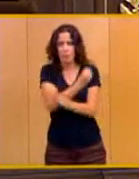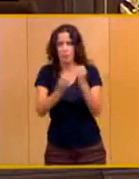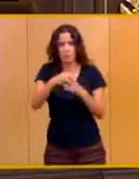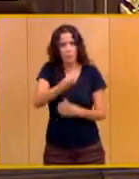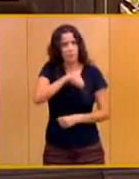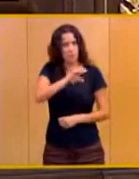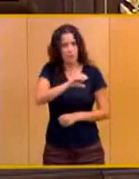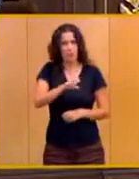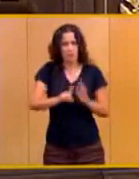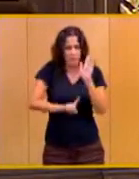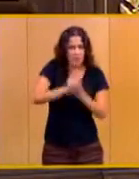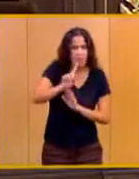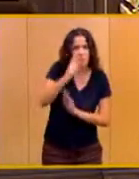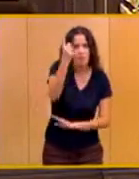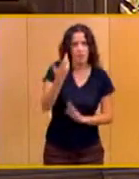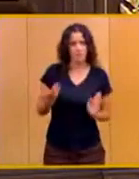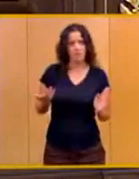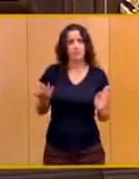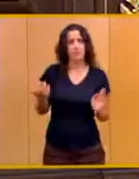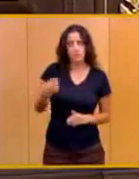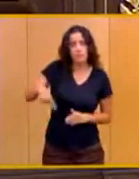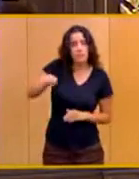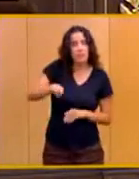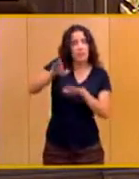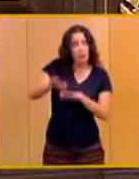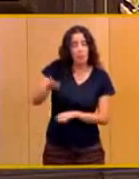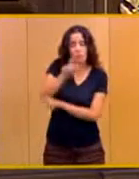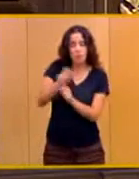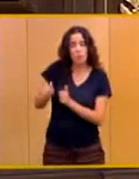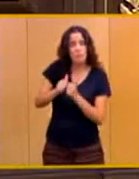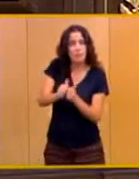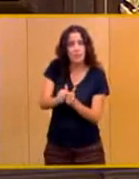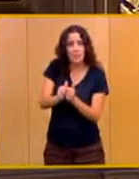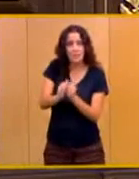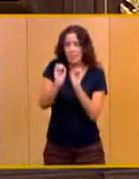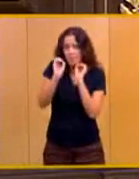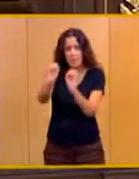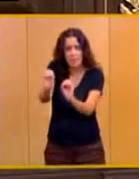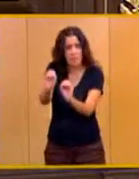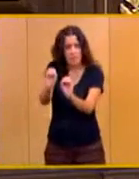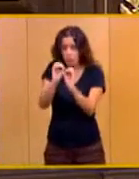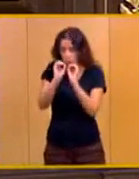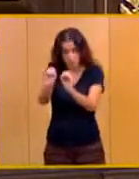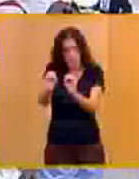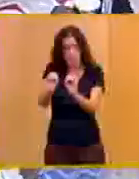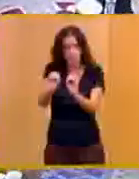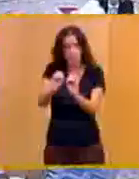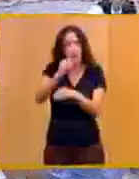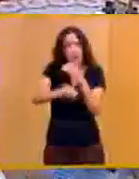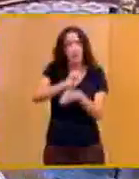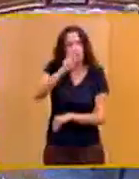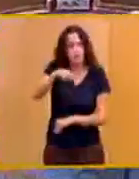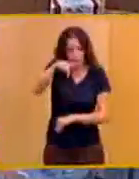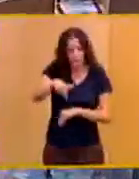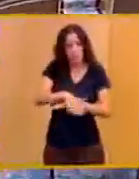crecimiento, y no pusieron a favor de los dependientes ni un solo euro. Ha sido este Gobierno el que ha hecho una ley que lleva